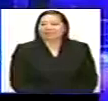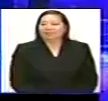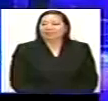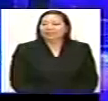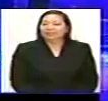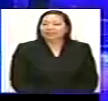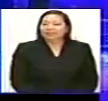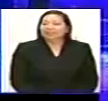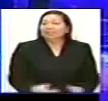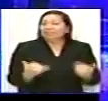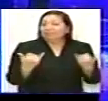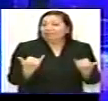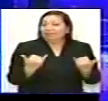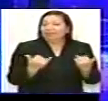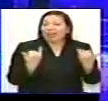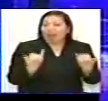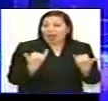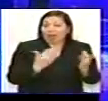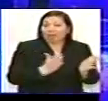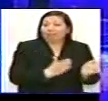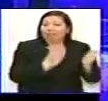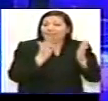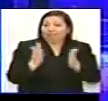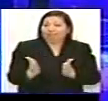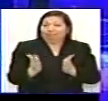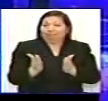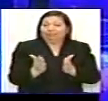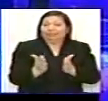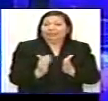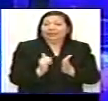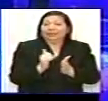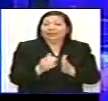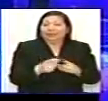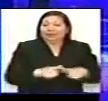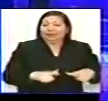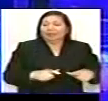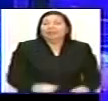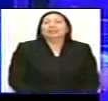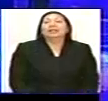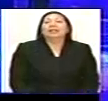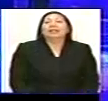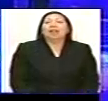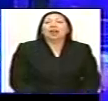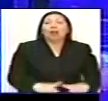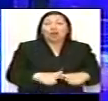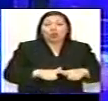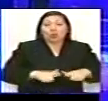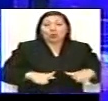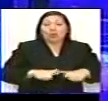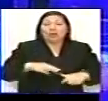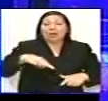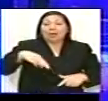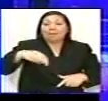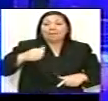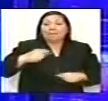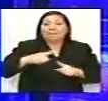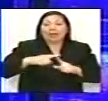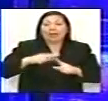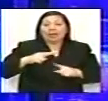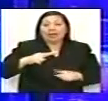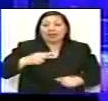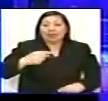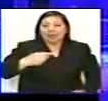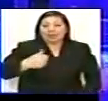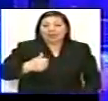7 minutos. A esta hora nos vamos en diferido hasta la sala Marta Hildebrand del edificio de comisiones Víctor Raulay